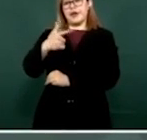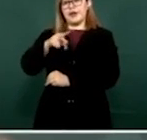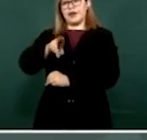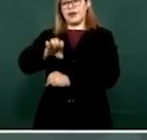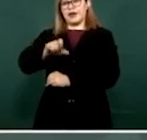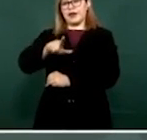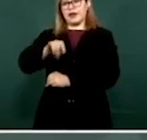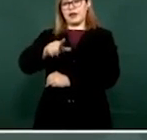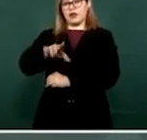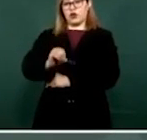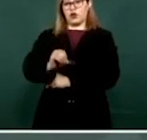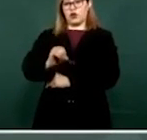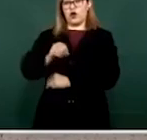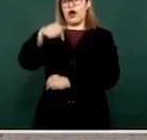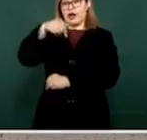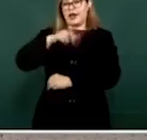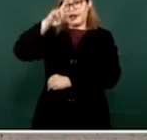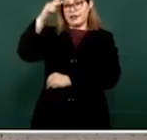por